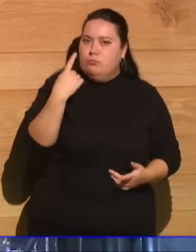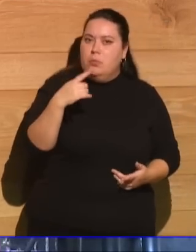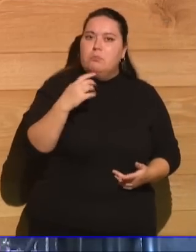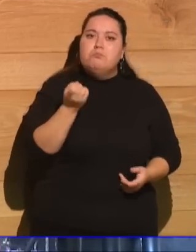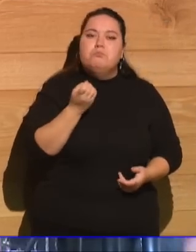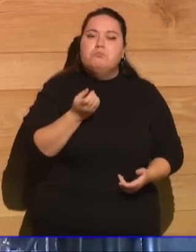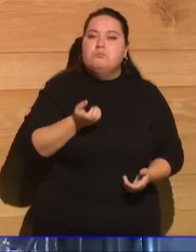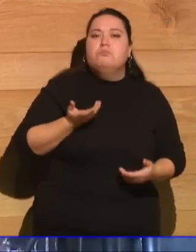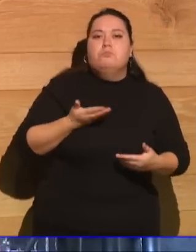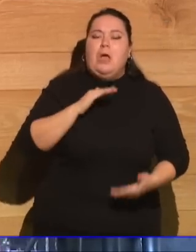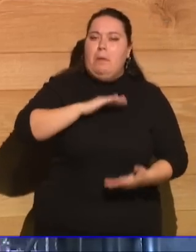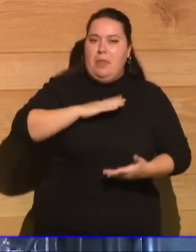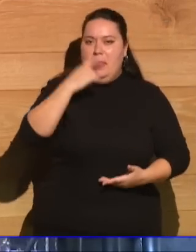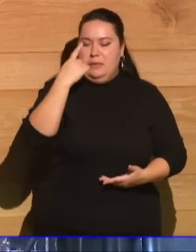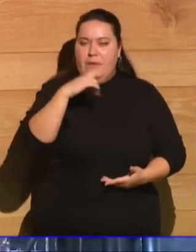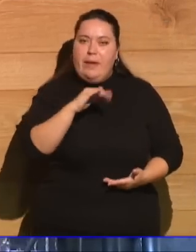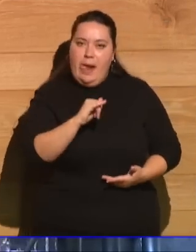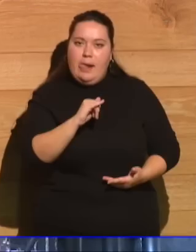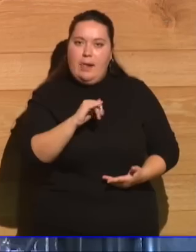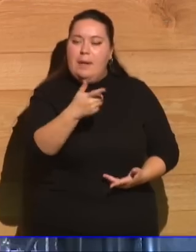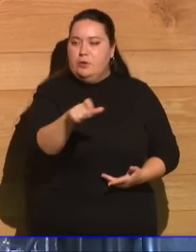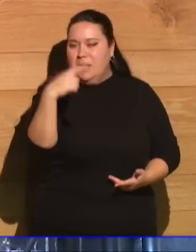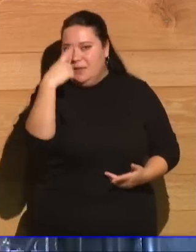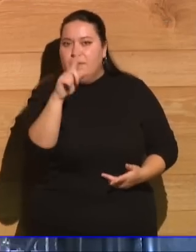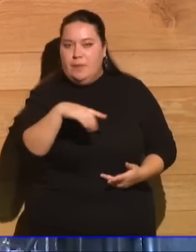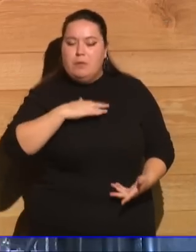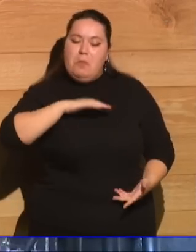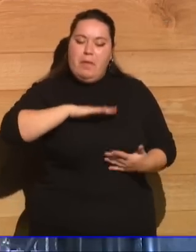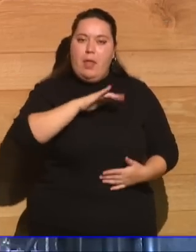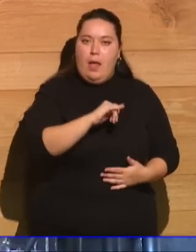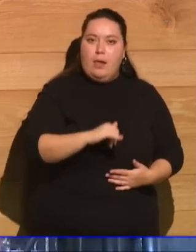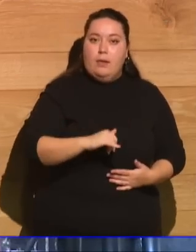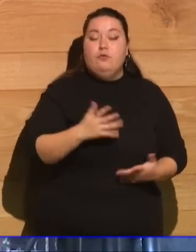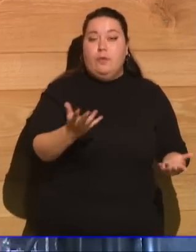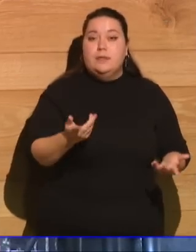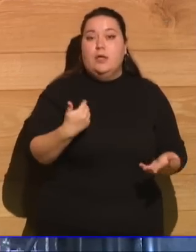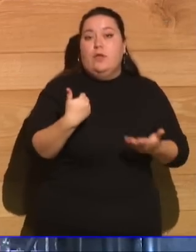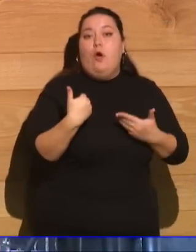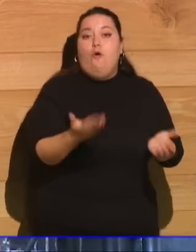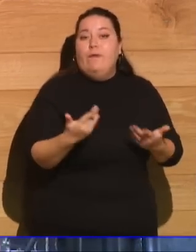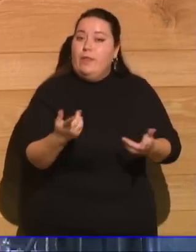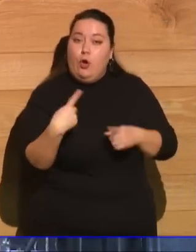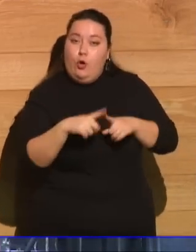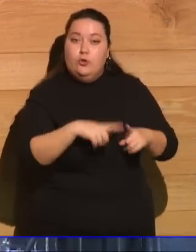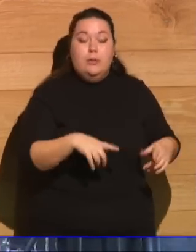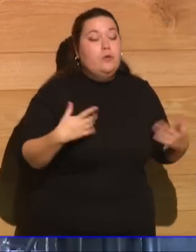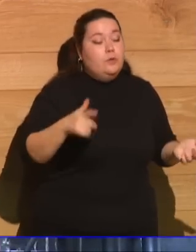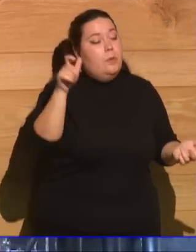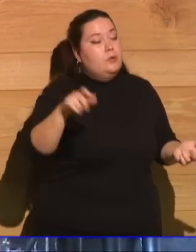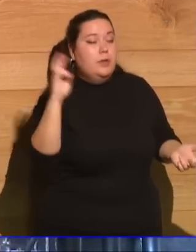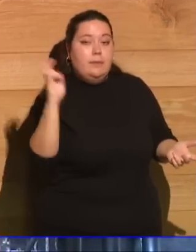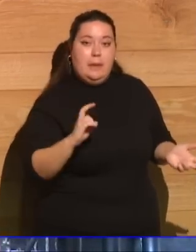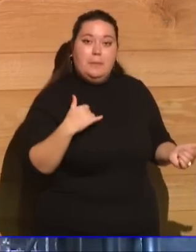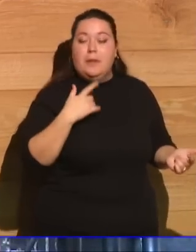cosa, aunque no haya salido bien? Que te ofrecen muchas más. de Lo esas. mismo. Entonces lo primero que pasa es que llega un señor y decir, oye,